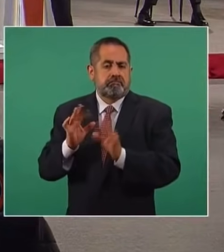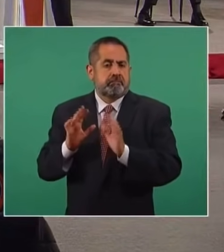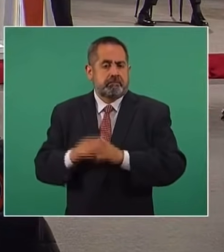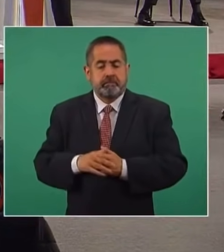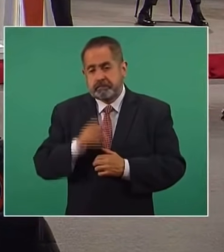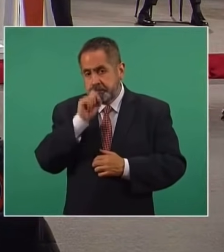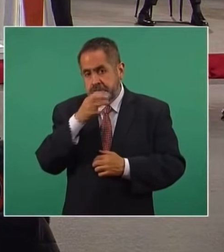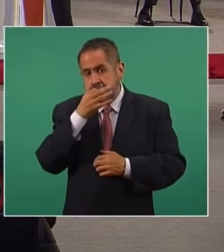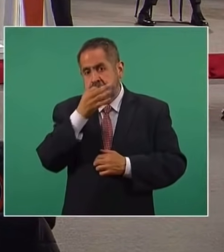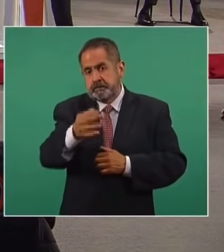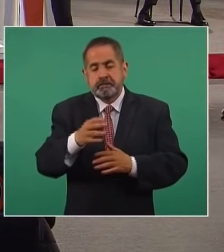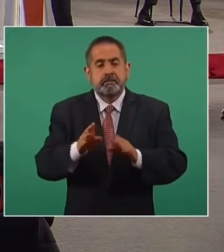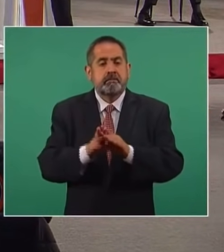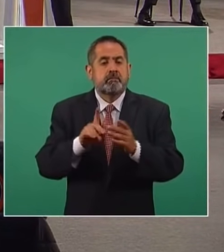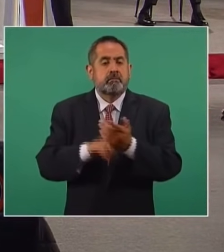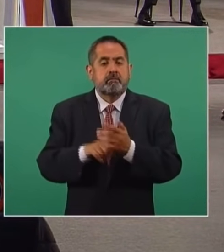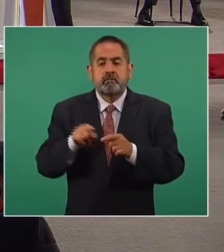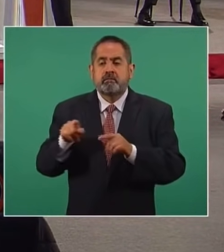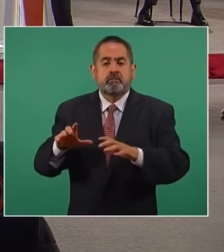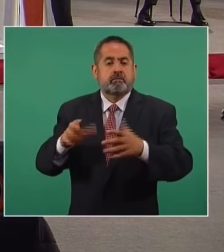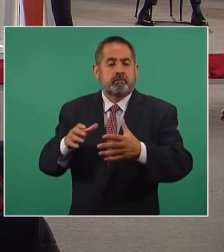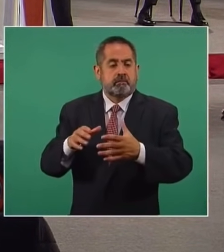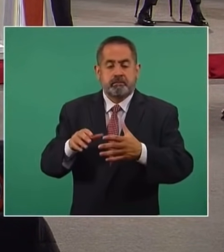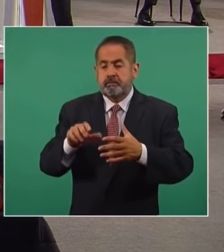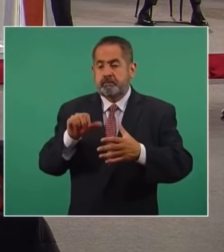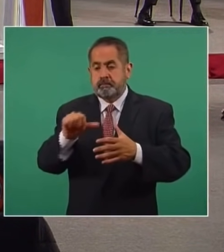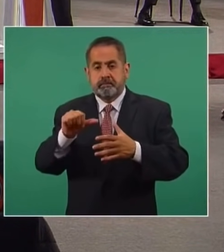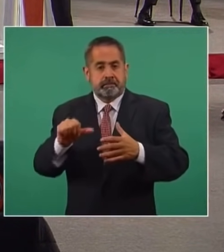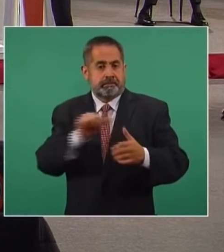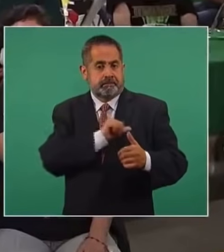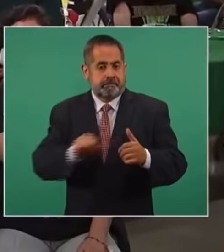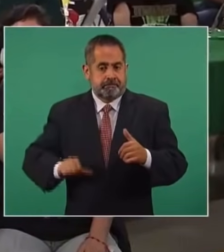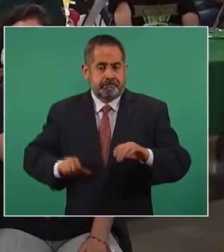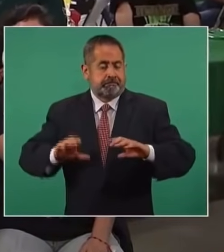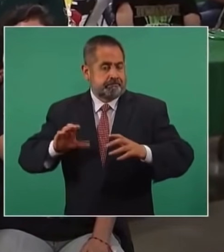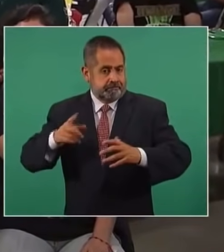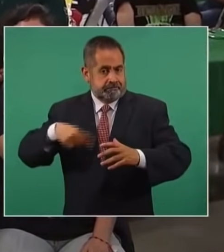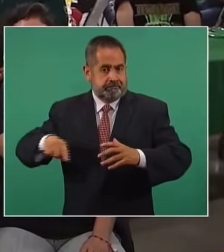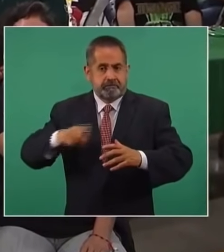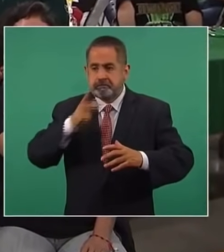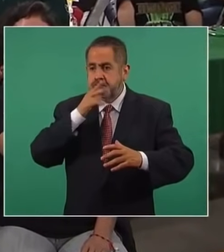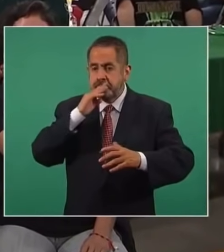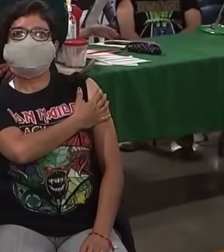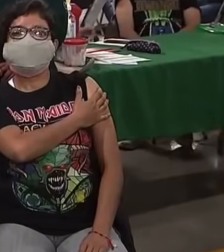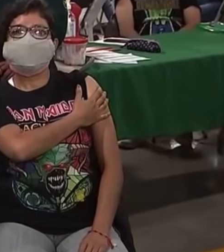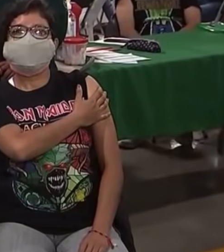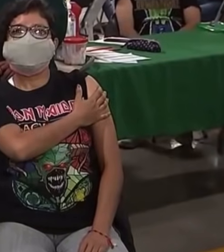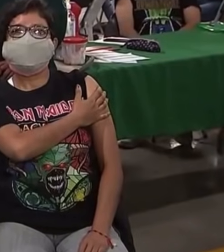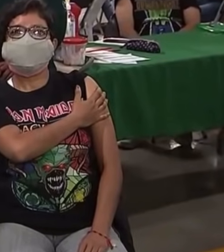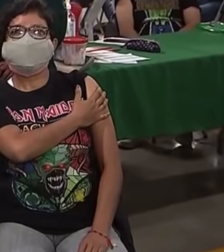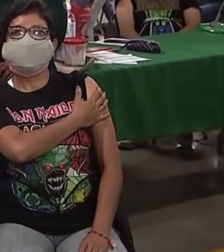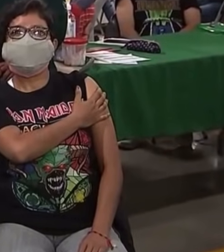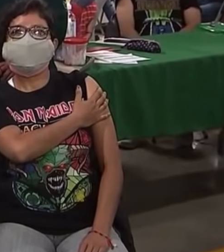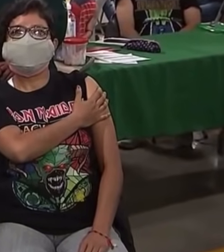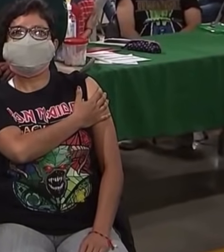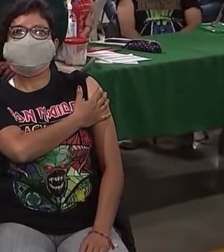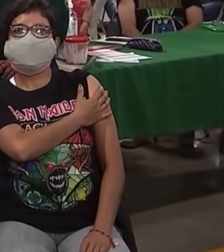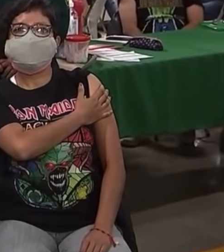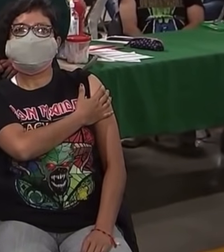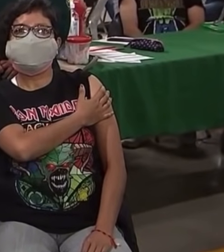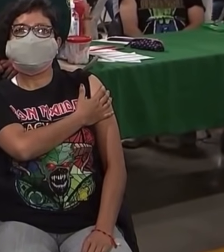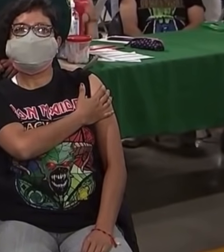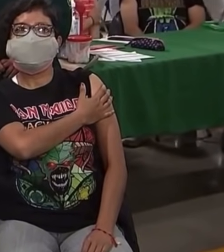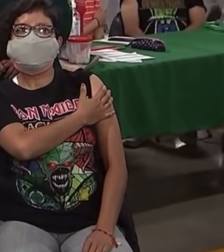informo también que junto con las 16 alcaldías de la ciudad, padres y madres de familia y la Secretaría de Educación Pública y el gobierno de